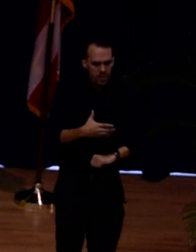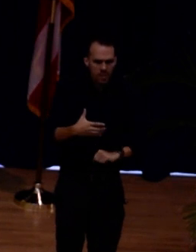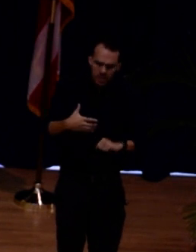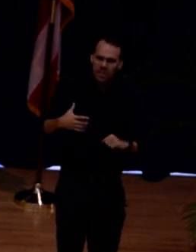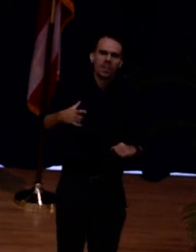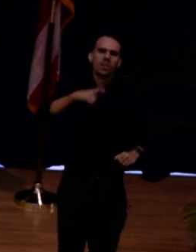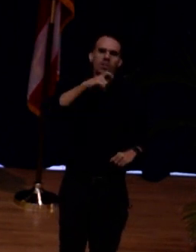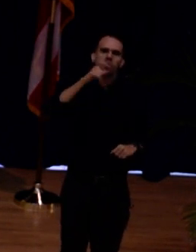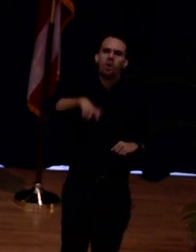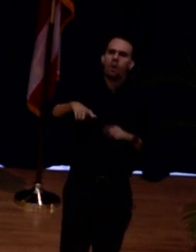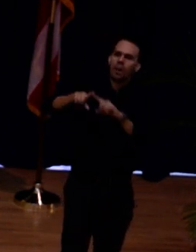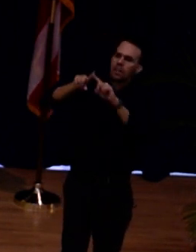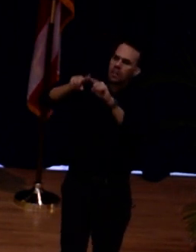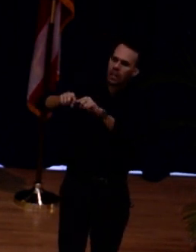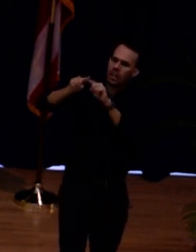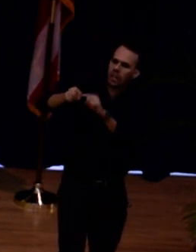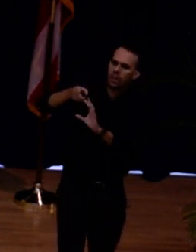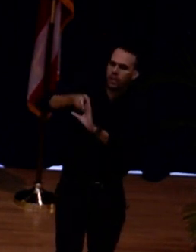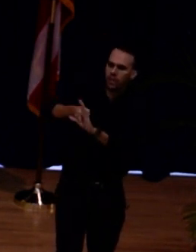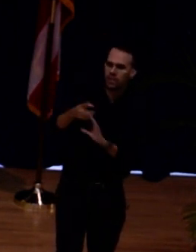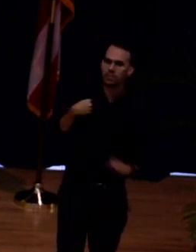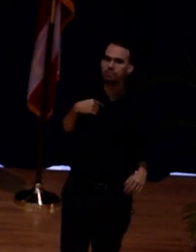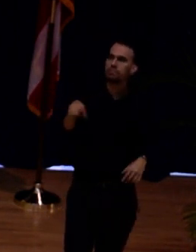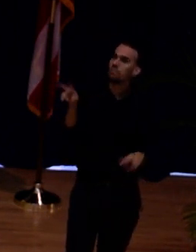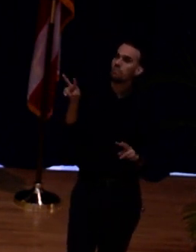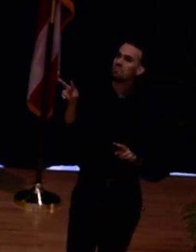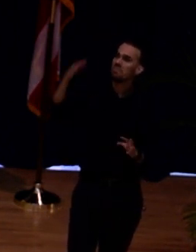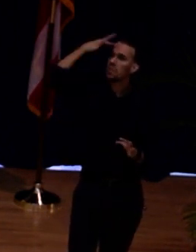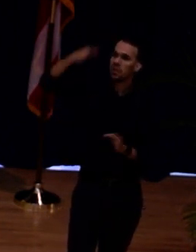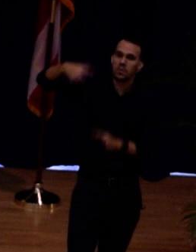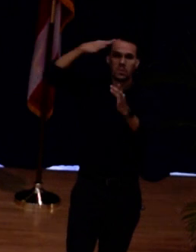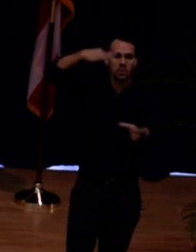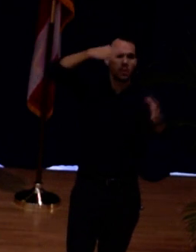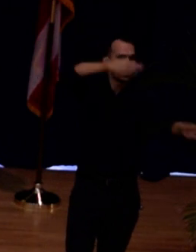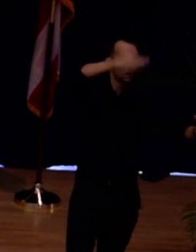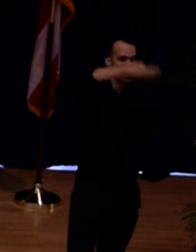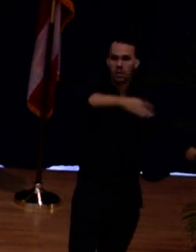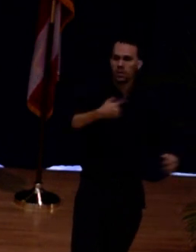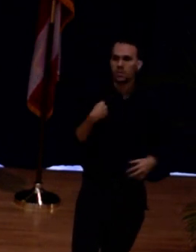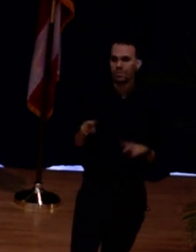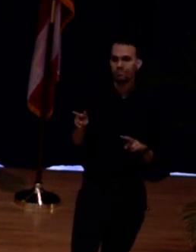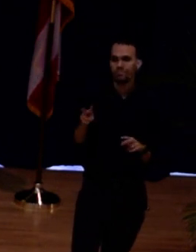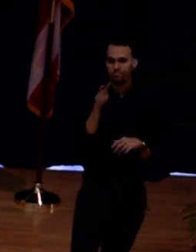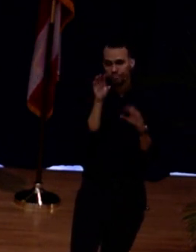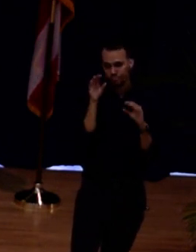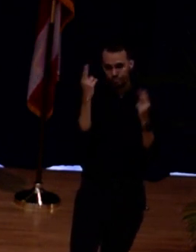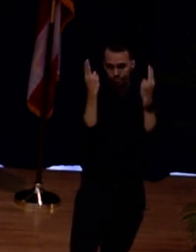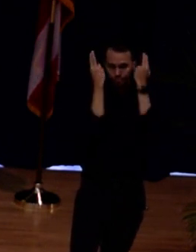ser participantes y estemos observando las decisiones que se toman en nuestro país y que podamos decidir